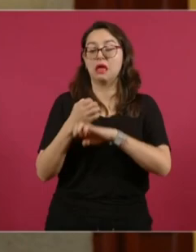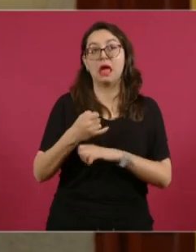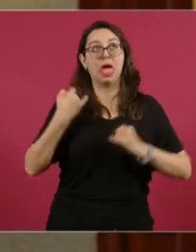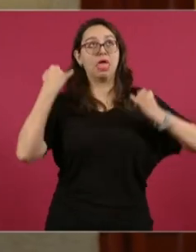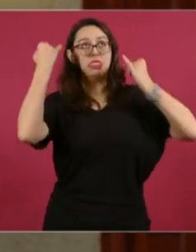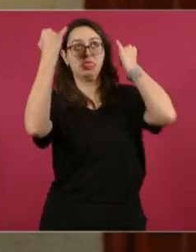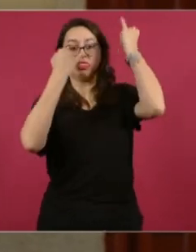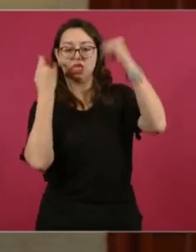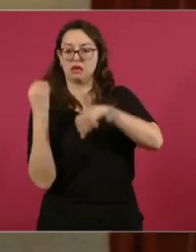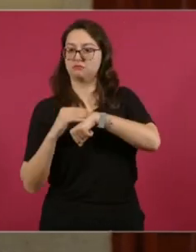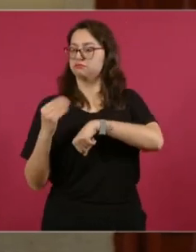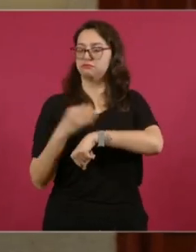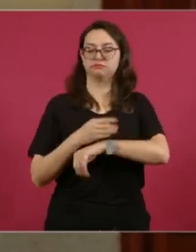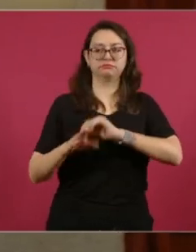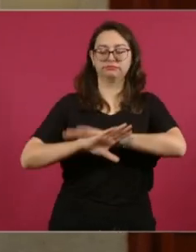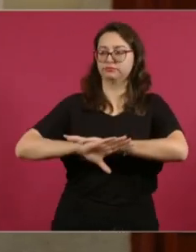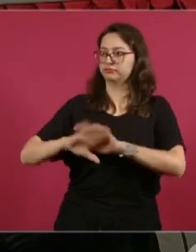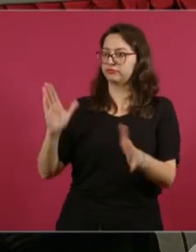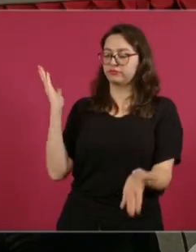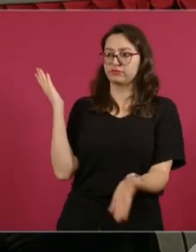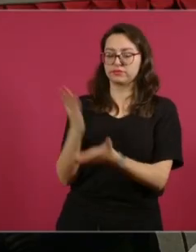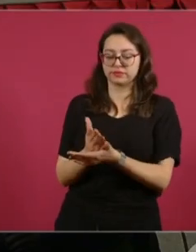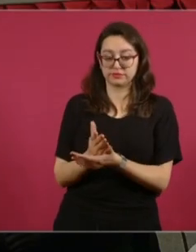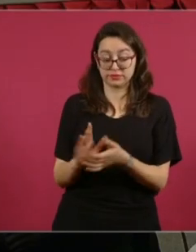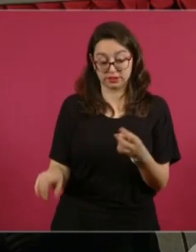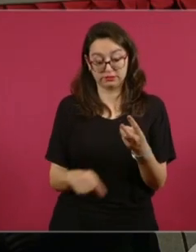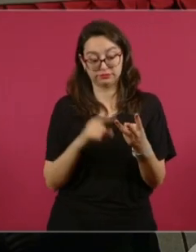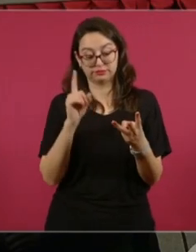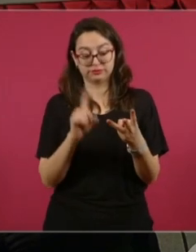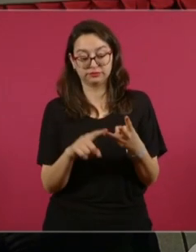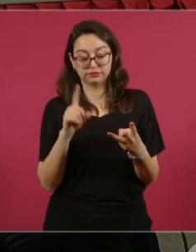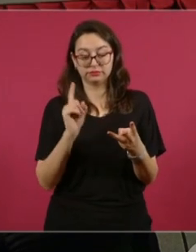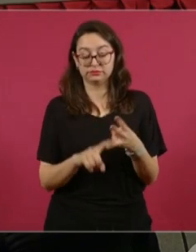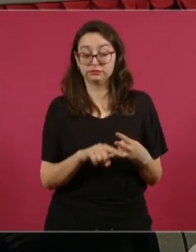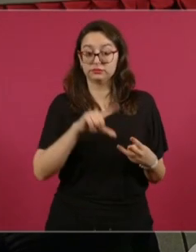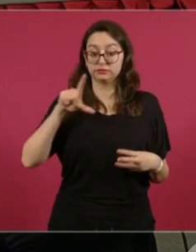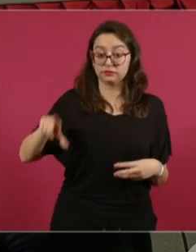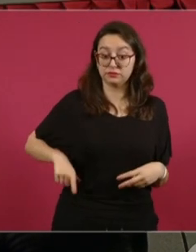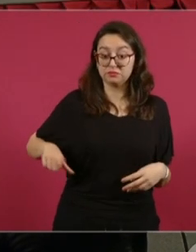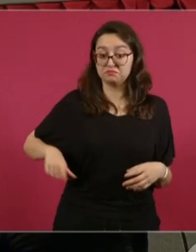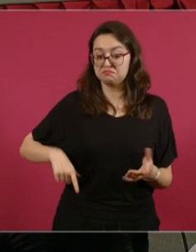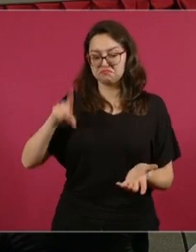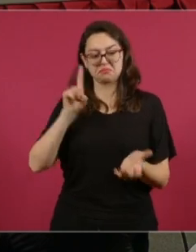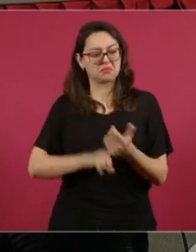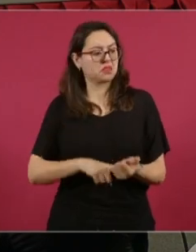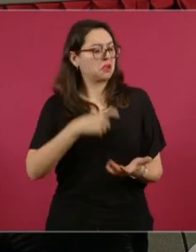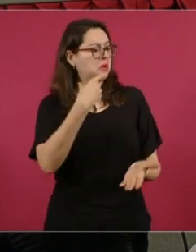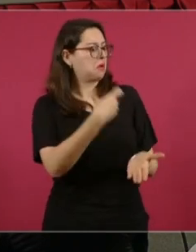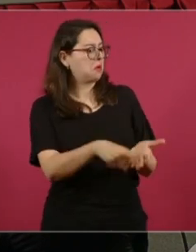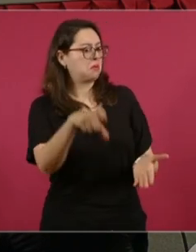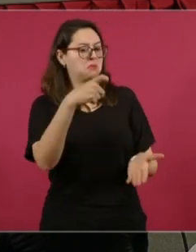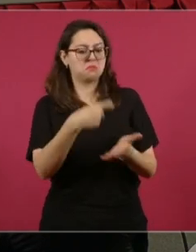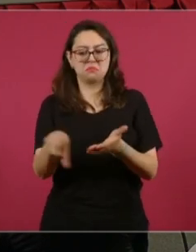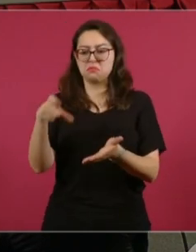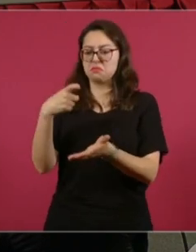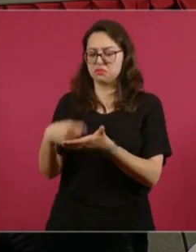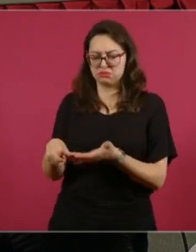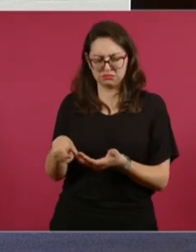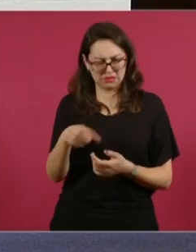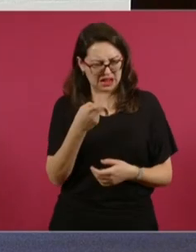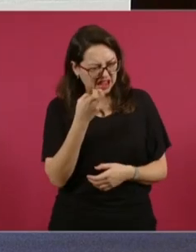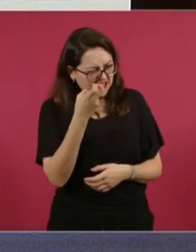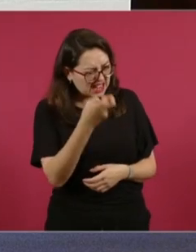excepción. Prohibir la adquisición de bienes o servicios que no sean indispensables para las funciones propias del